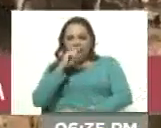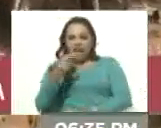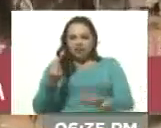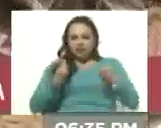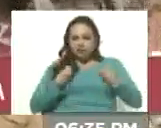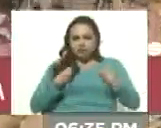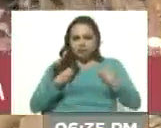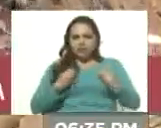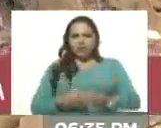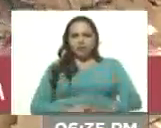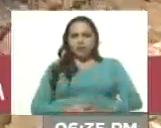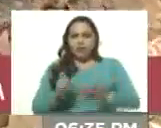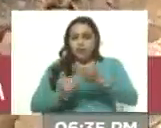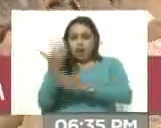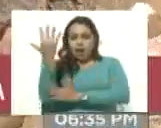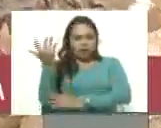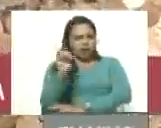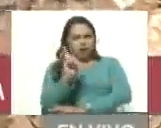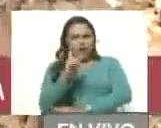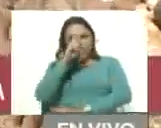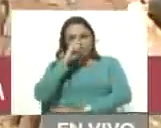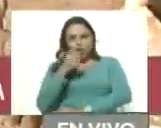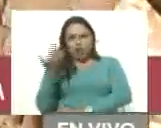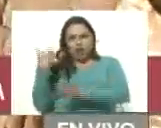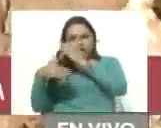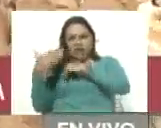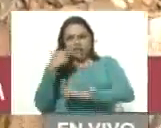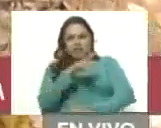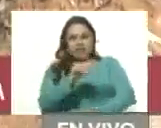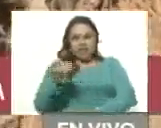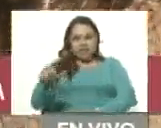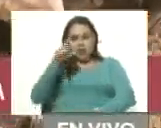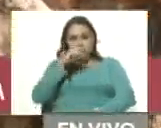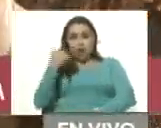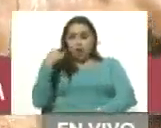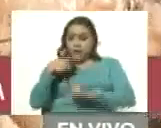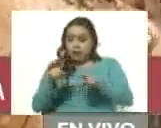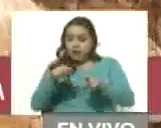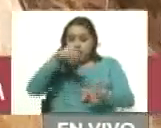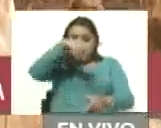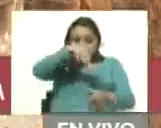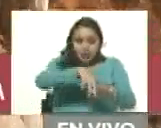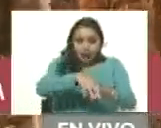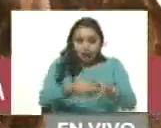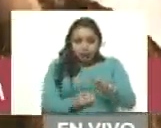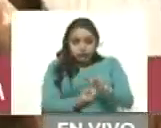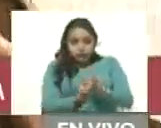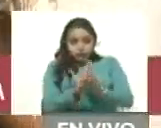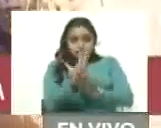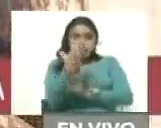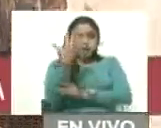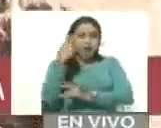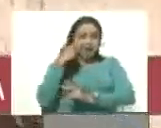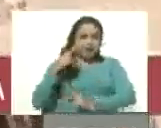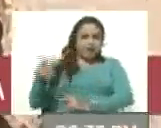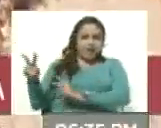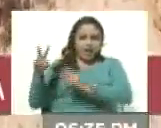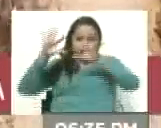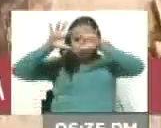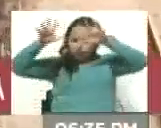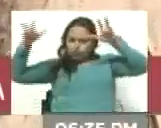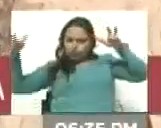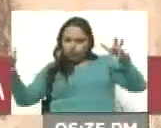que no es de la época de las de la colonia pero lo sembraron en alguna época sitúe los pies el a la sombra tan